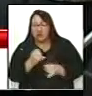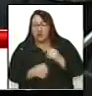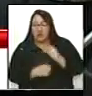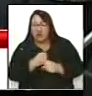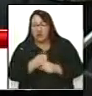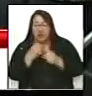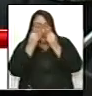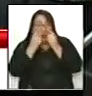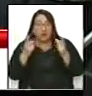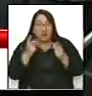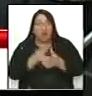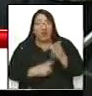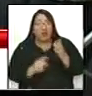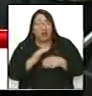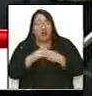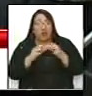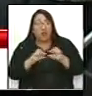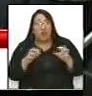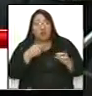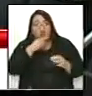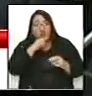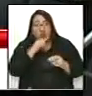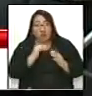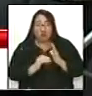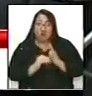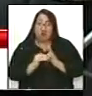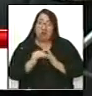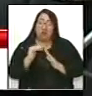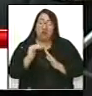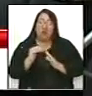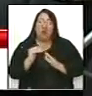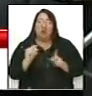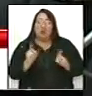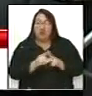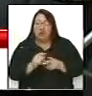nos hemos dado cuenta que la población femenina incluso ha